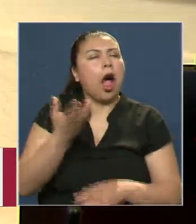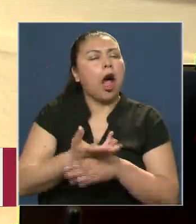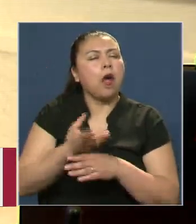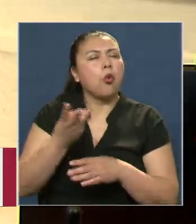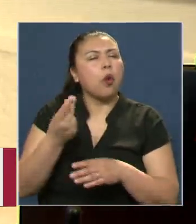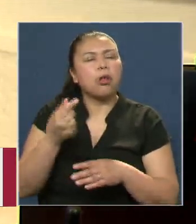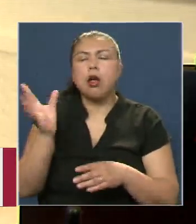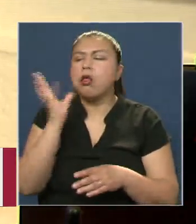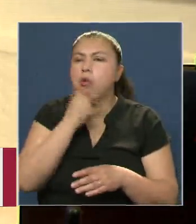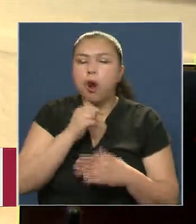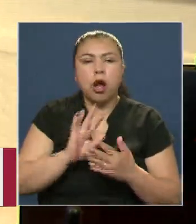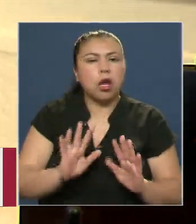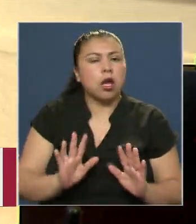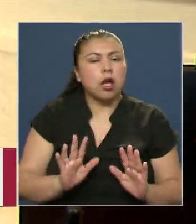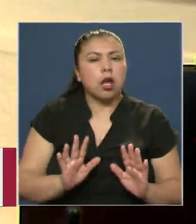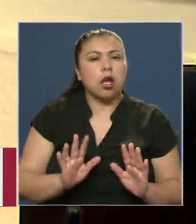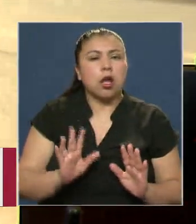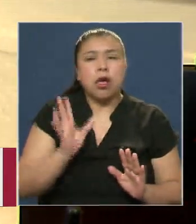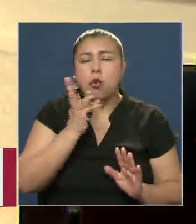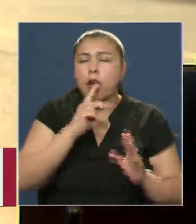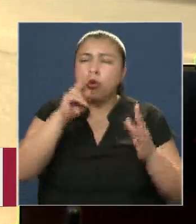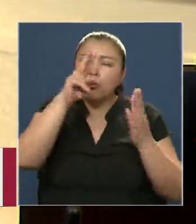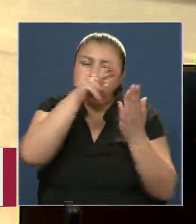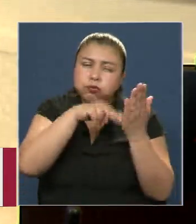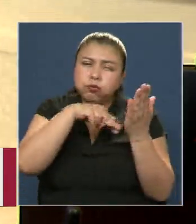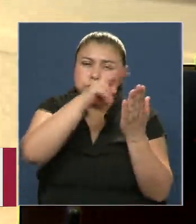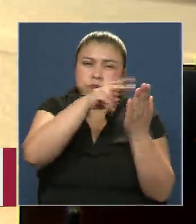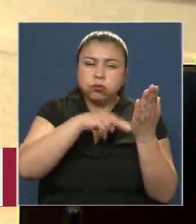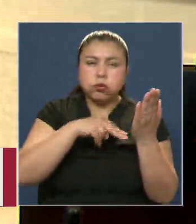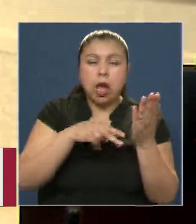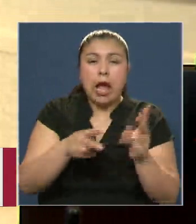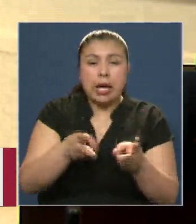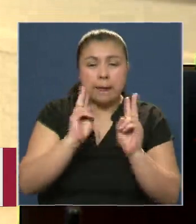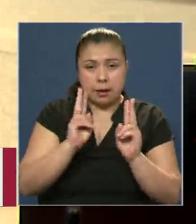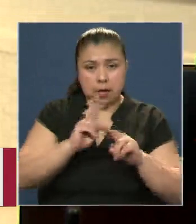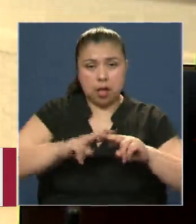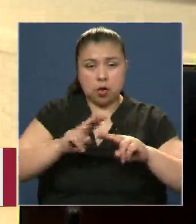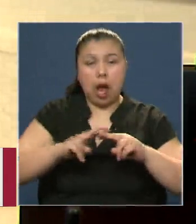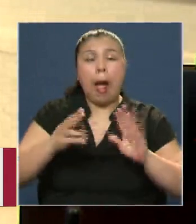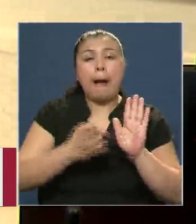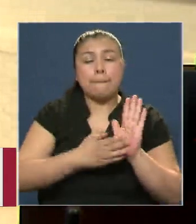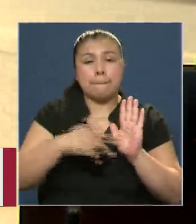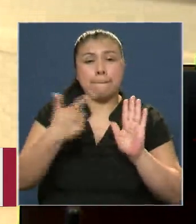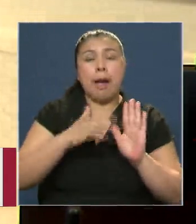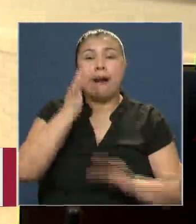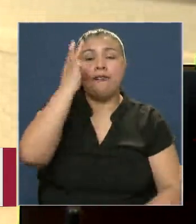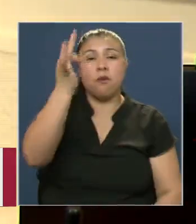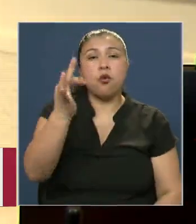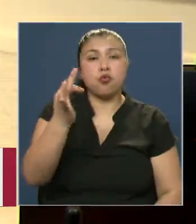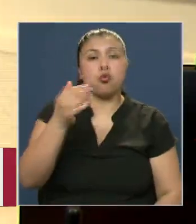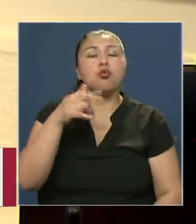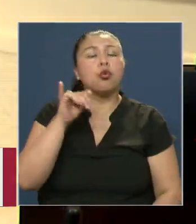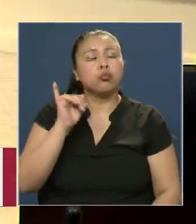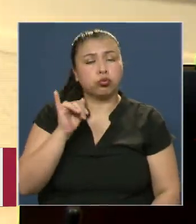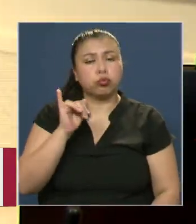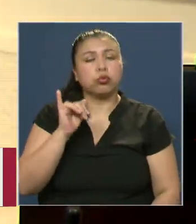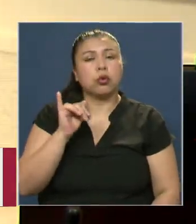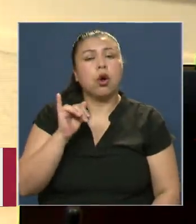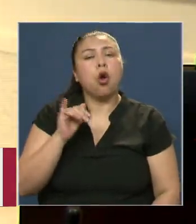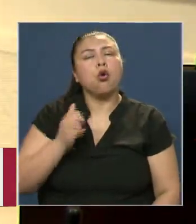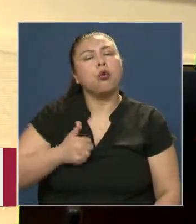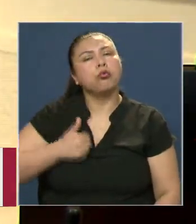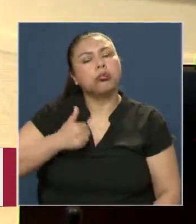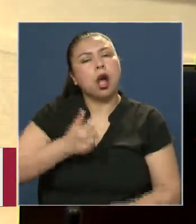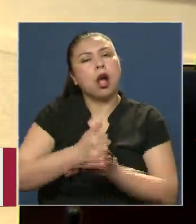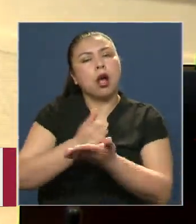tenemos un análisis que nos permita generar una política pública para el futuro con una orientación de solidaridad. Por